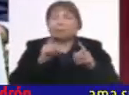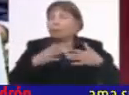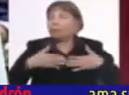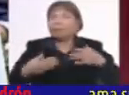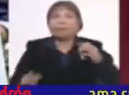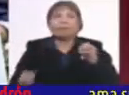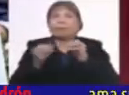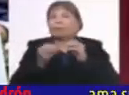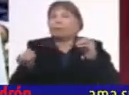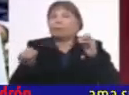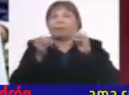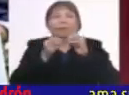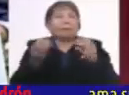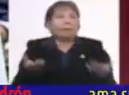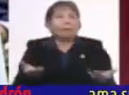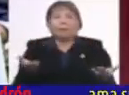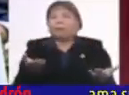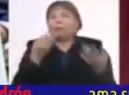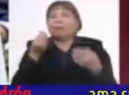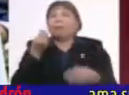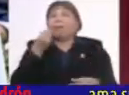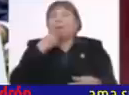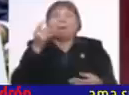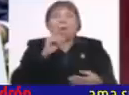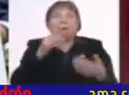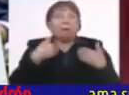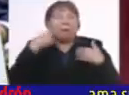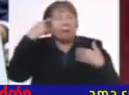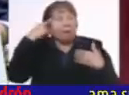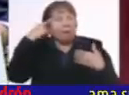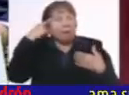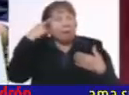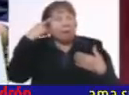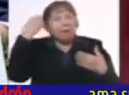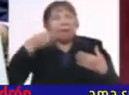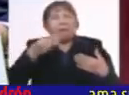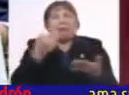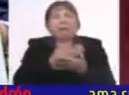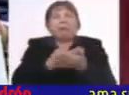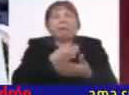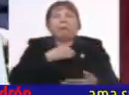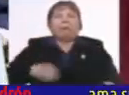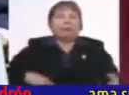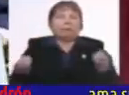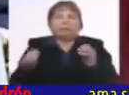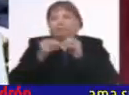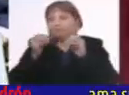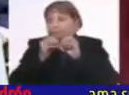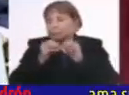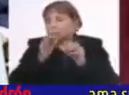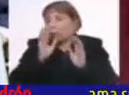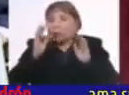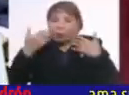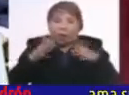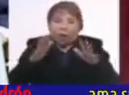implementarse porque no no creo yo que el nuevo ministro la implemente o